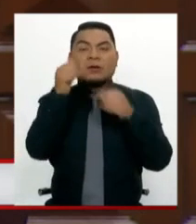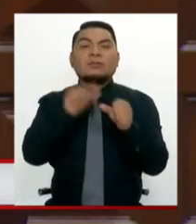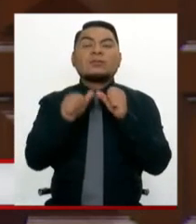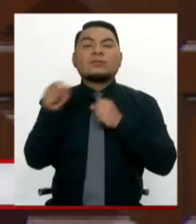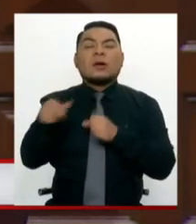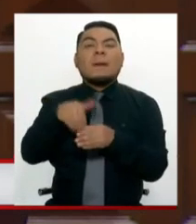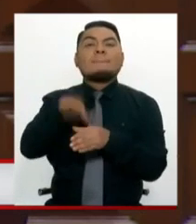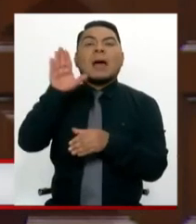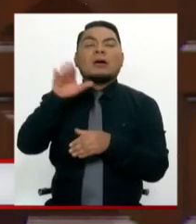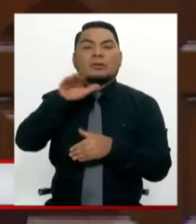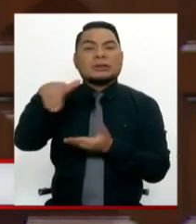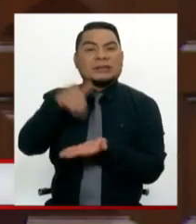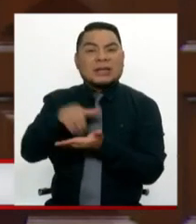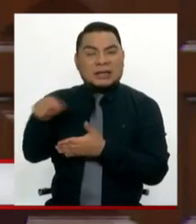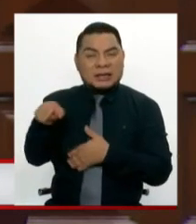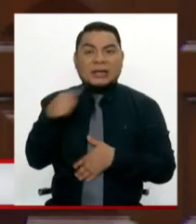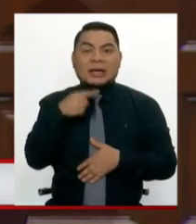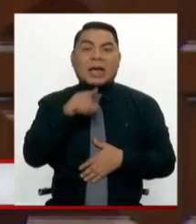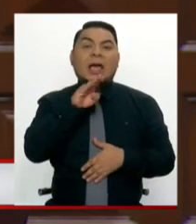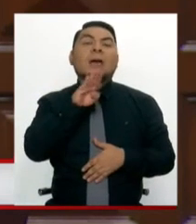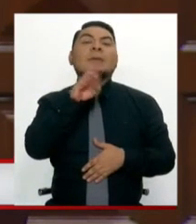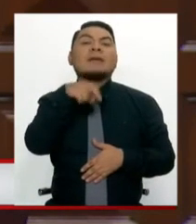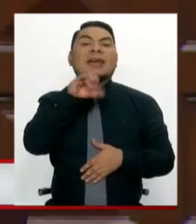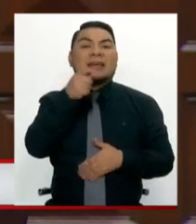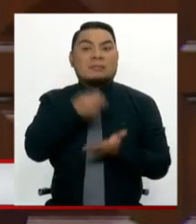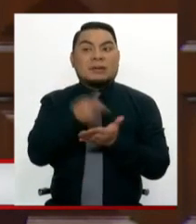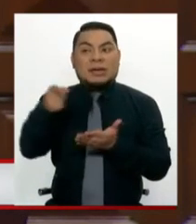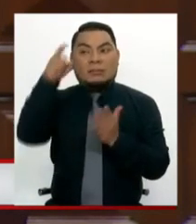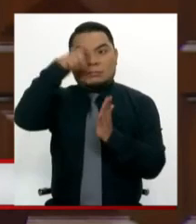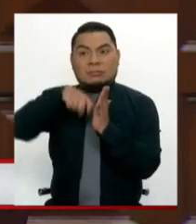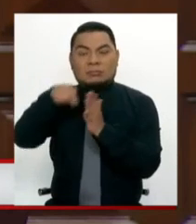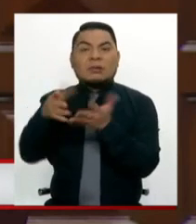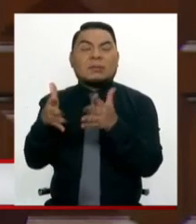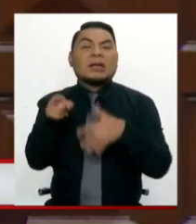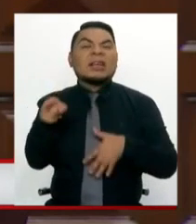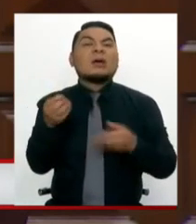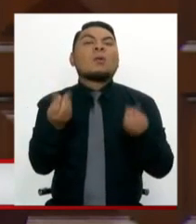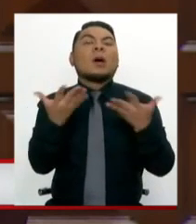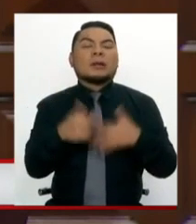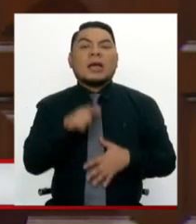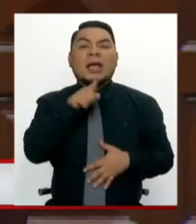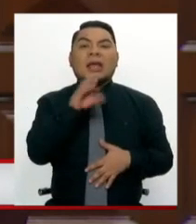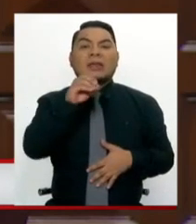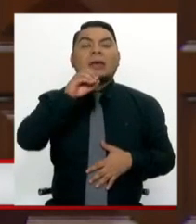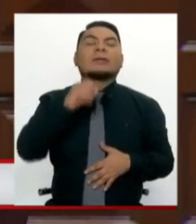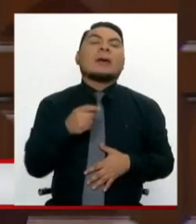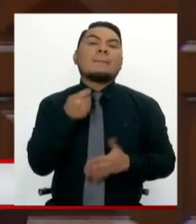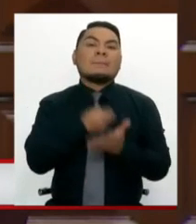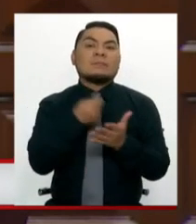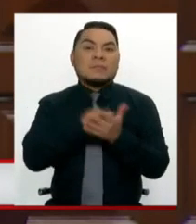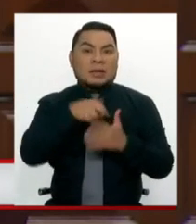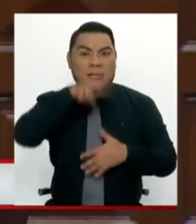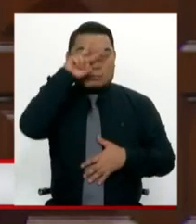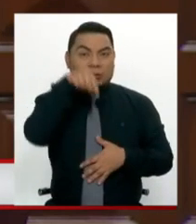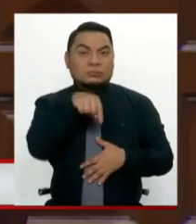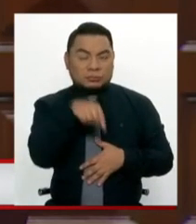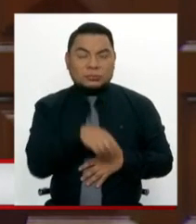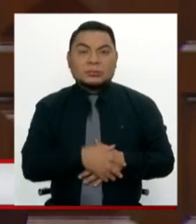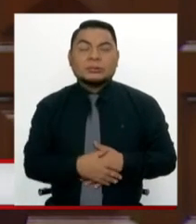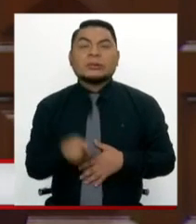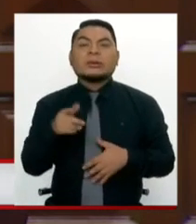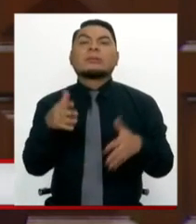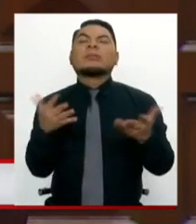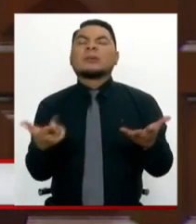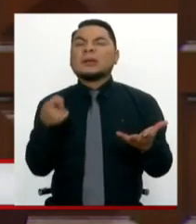Central de Reserva del Perú, el PBI minero representó el 10% del PBI nacional. Considerando